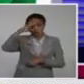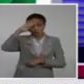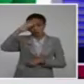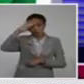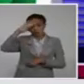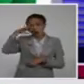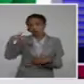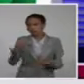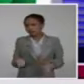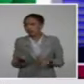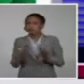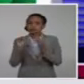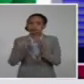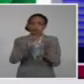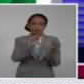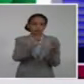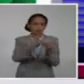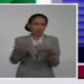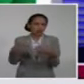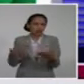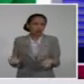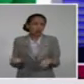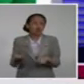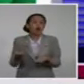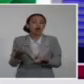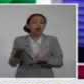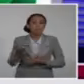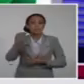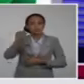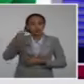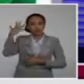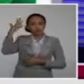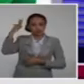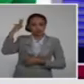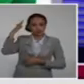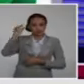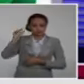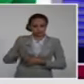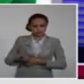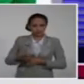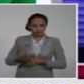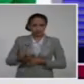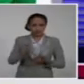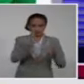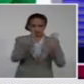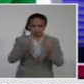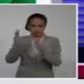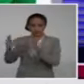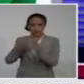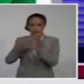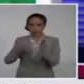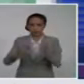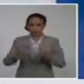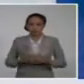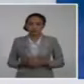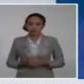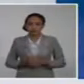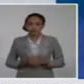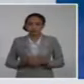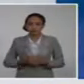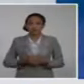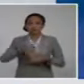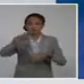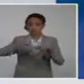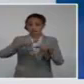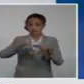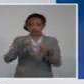han estado relacionados con viajeros extranjeros. Por provincias, la provincia de La Habana con una cifra